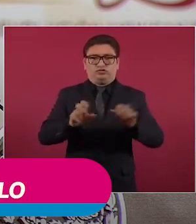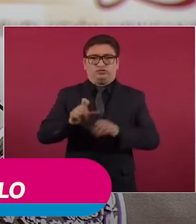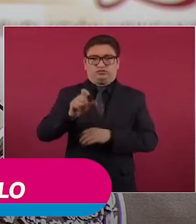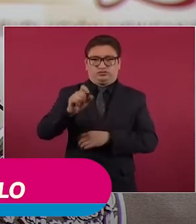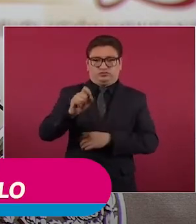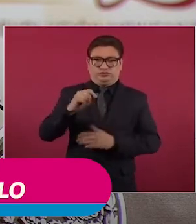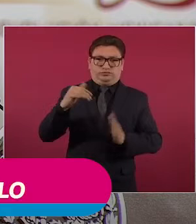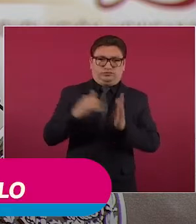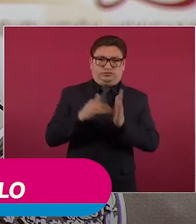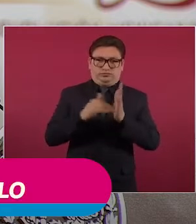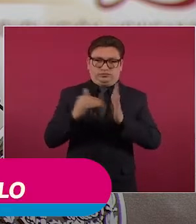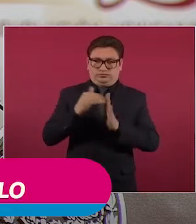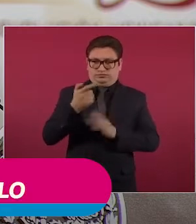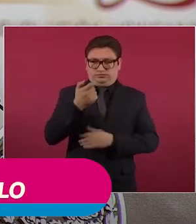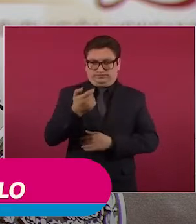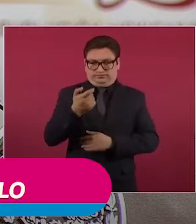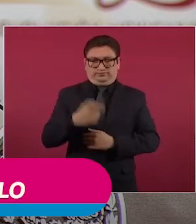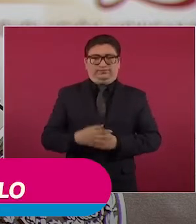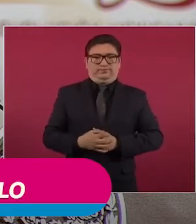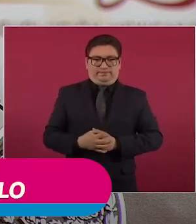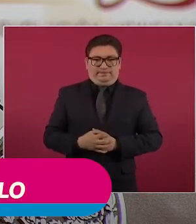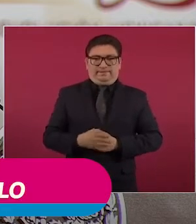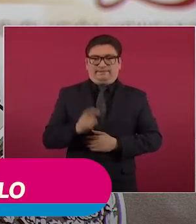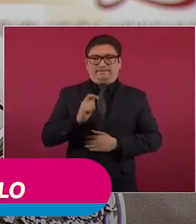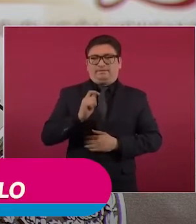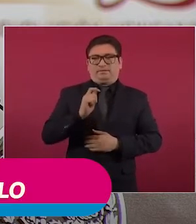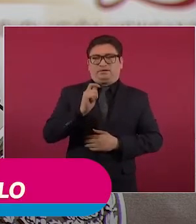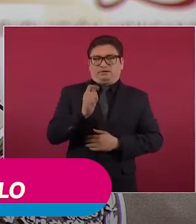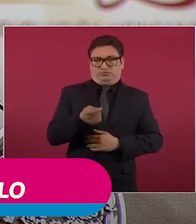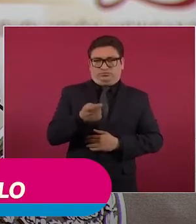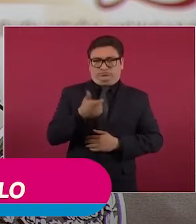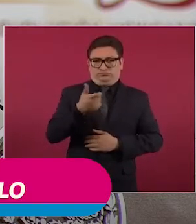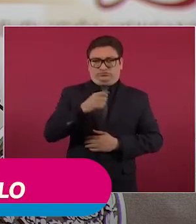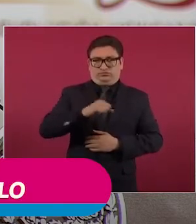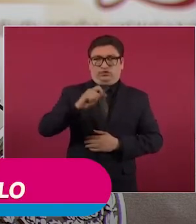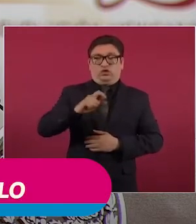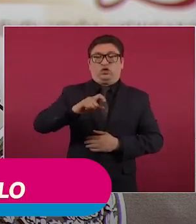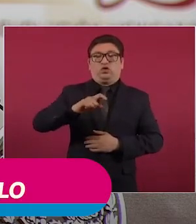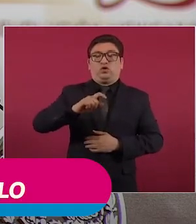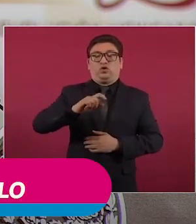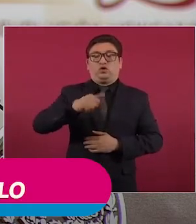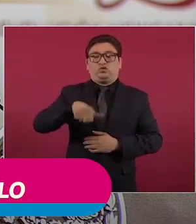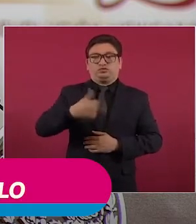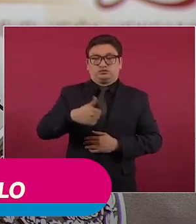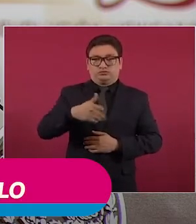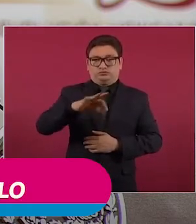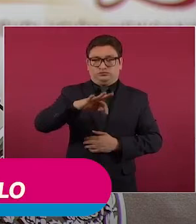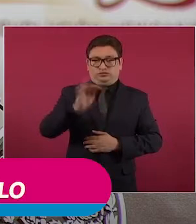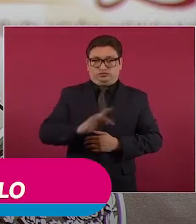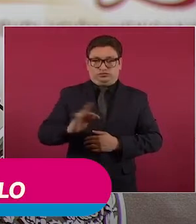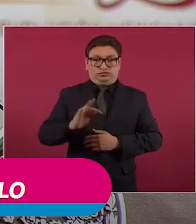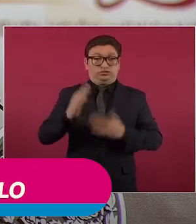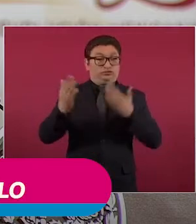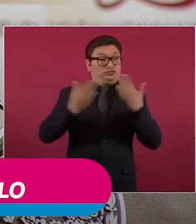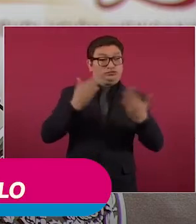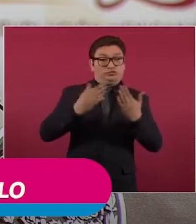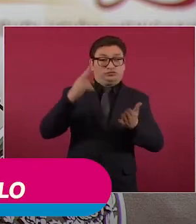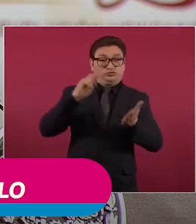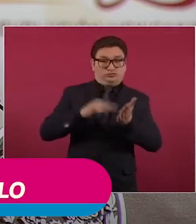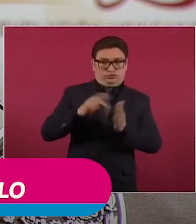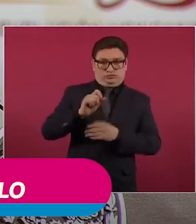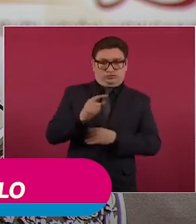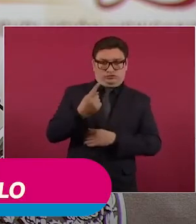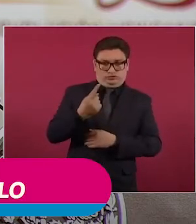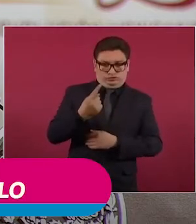820 mil millones de pesos, que significa un incremento del 11% respecto al 2021,